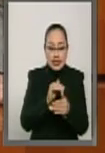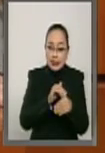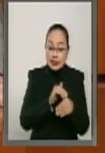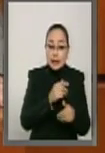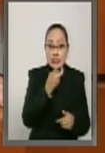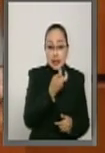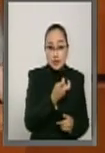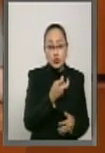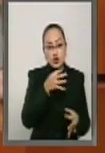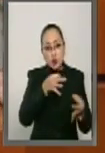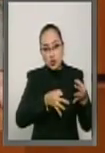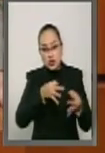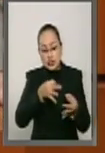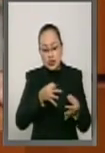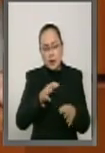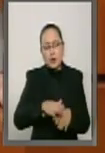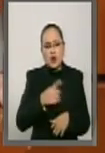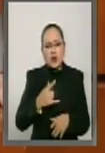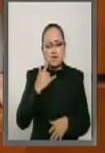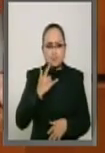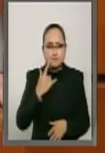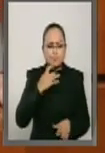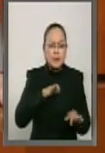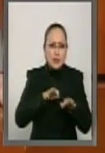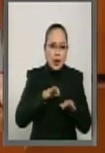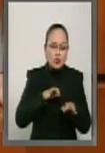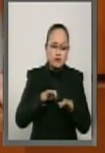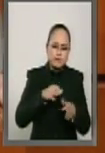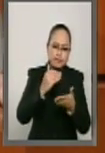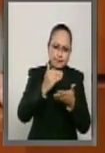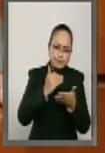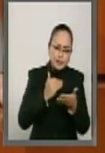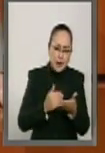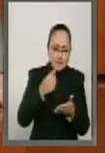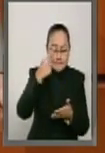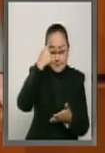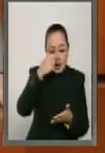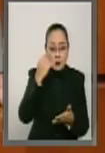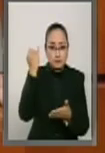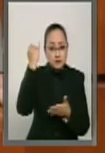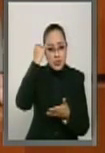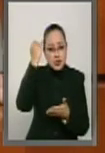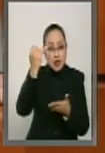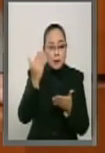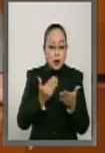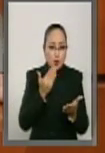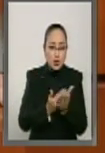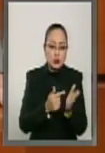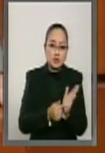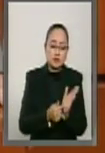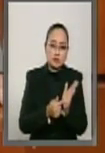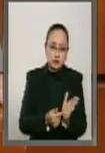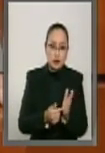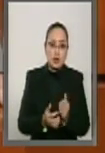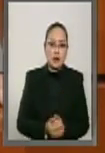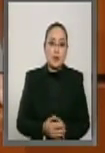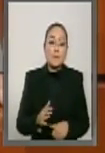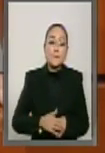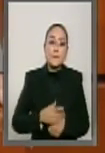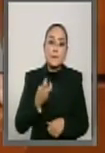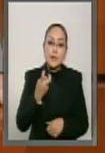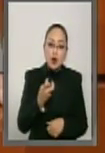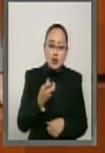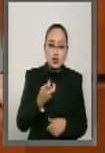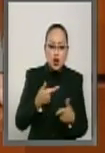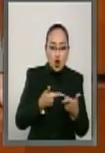justicias que han trabajado en dicha iniciativa. Por ello también, en